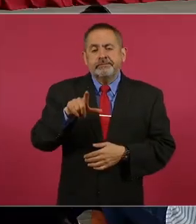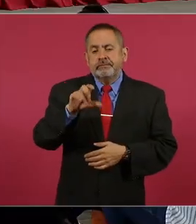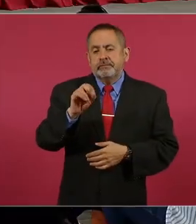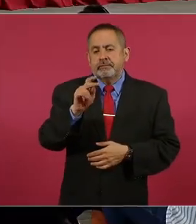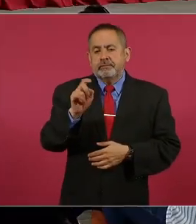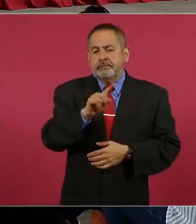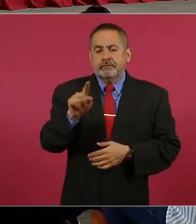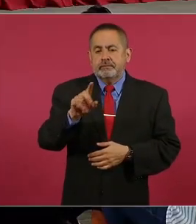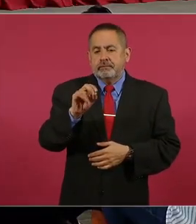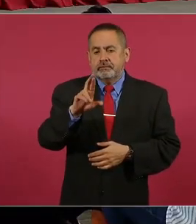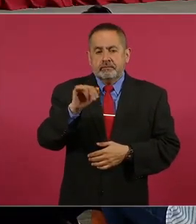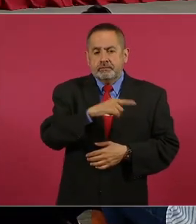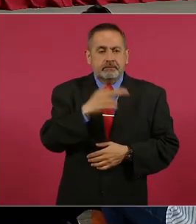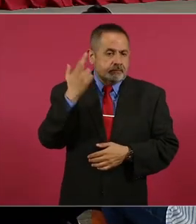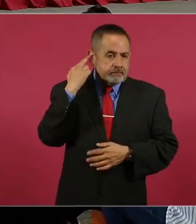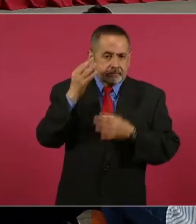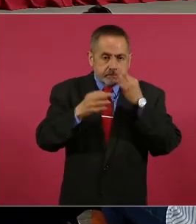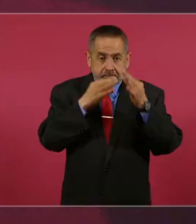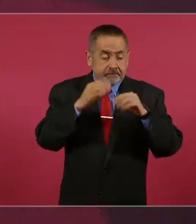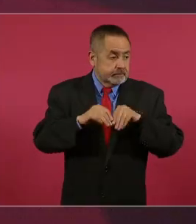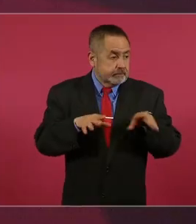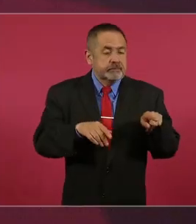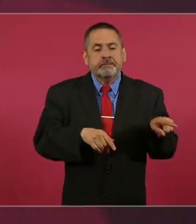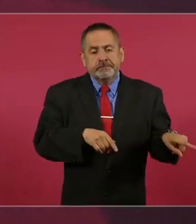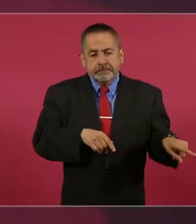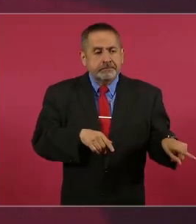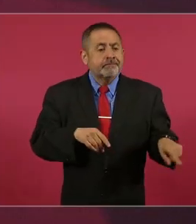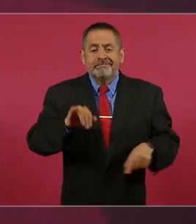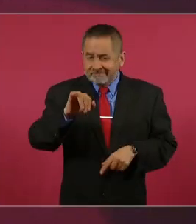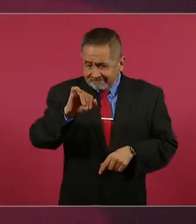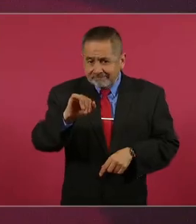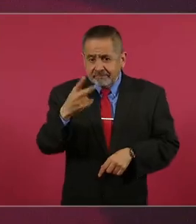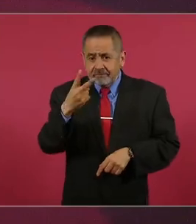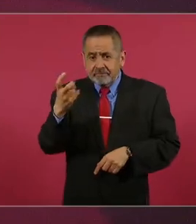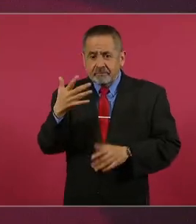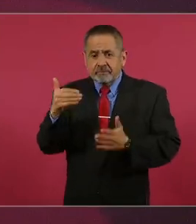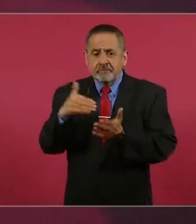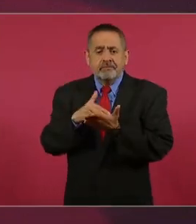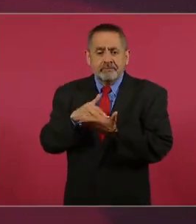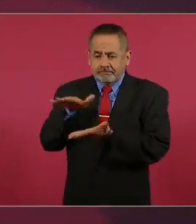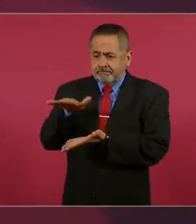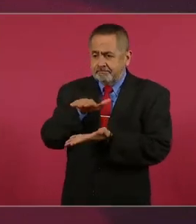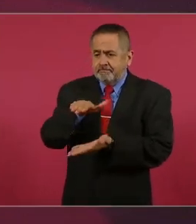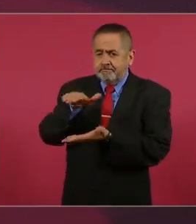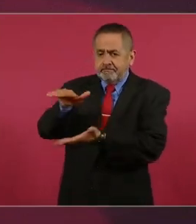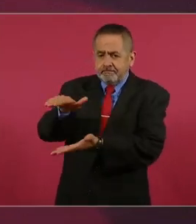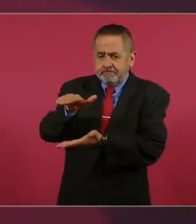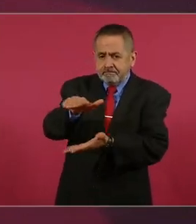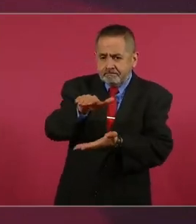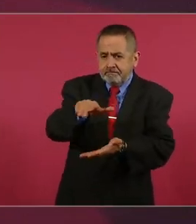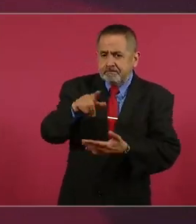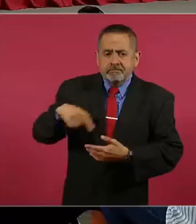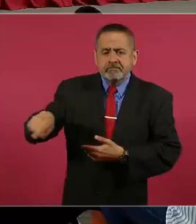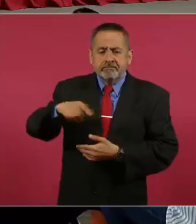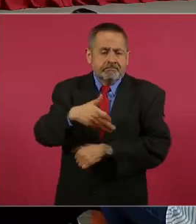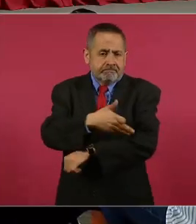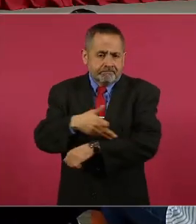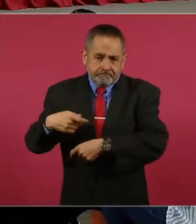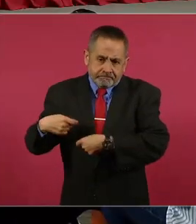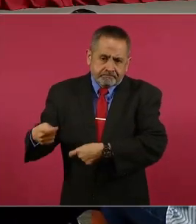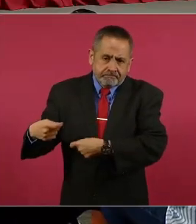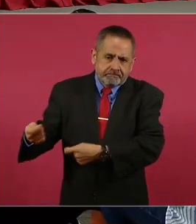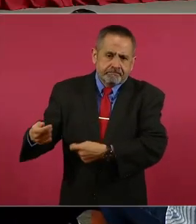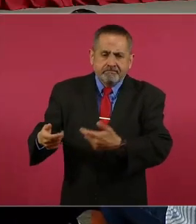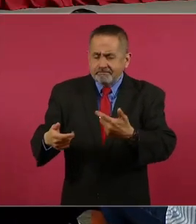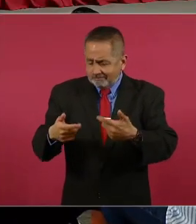Radio Fórmula, sí se repartieron los 250 mil paquetes de ayuda a las familias afectadas. Vamos a ver.